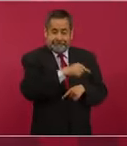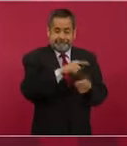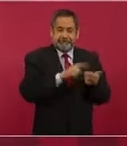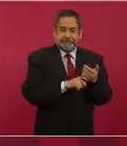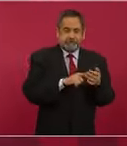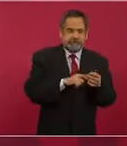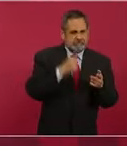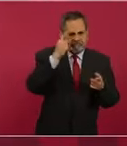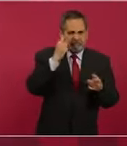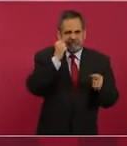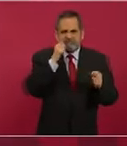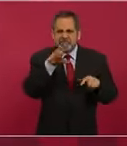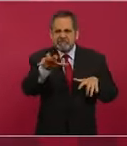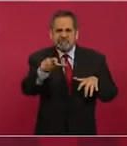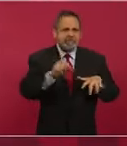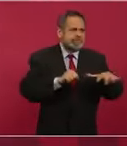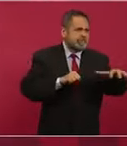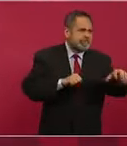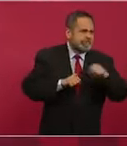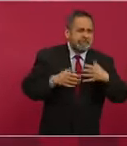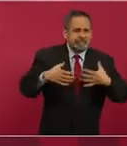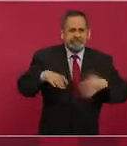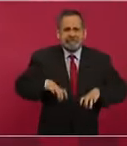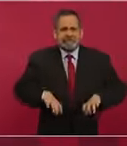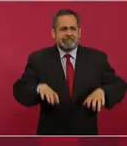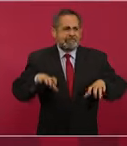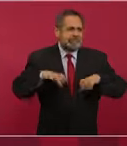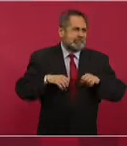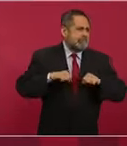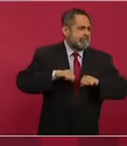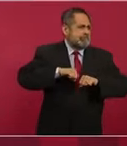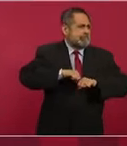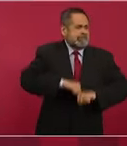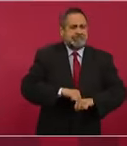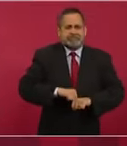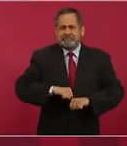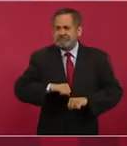es acumular dinero, privilegios.